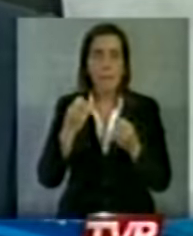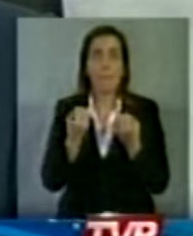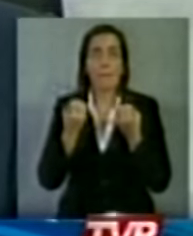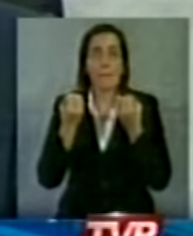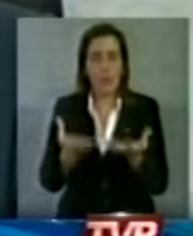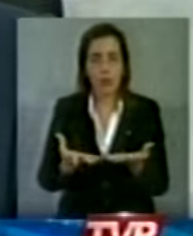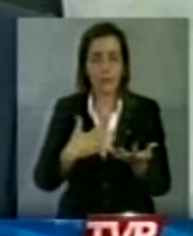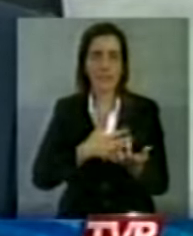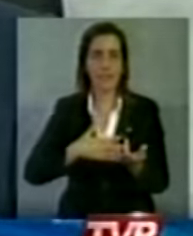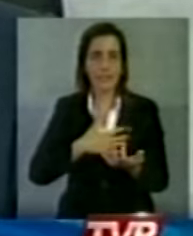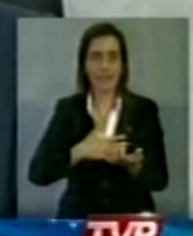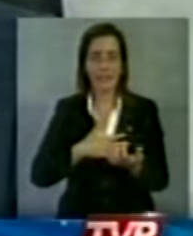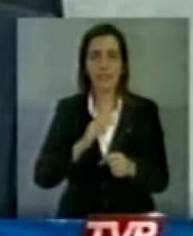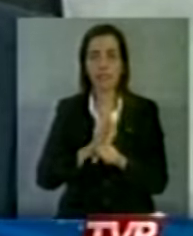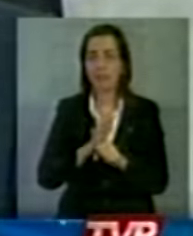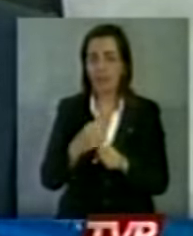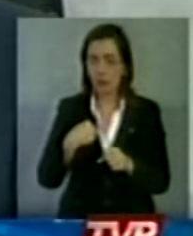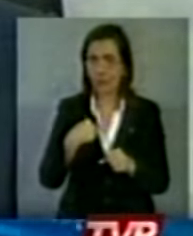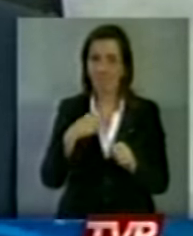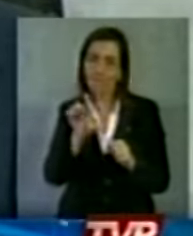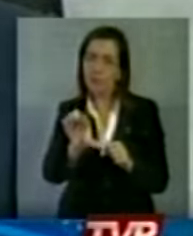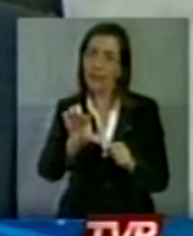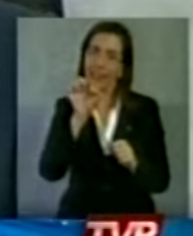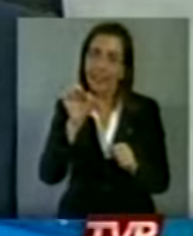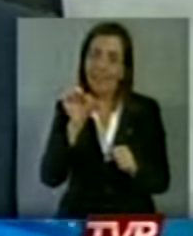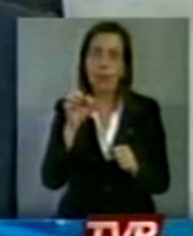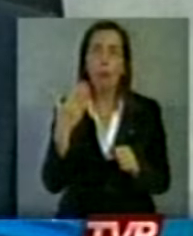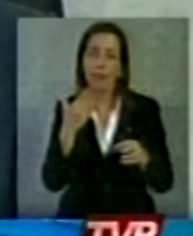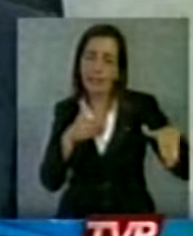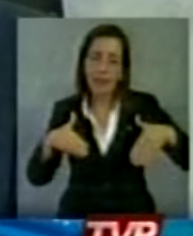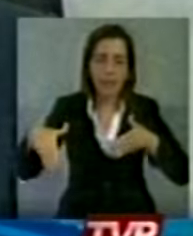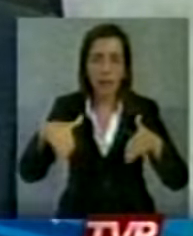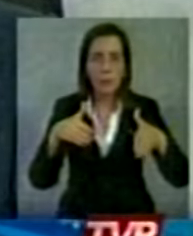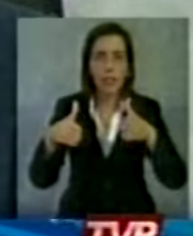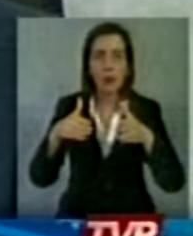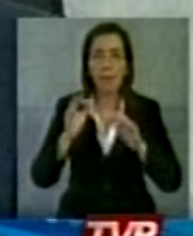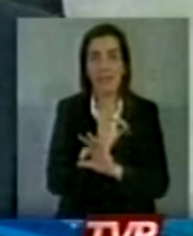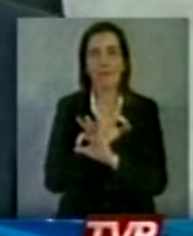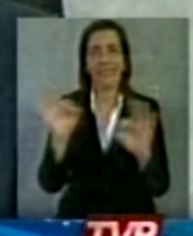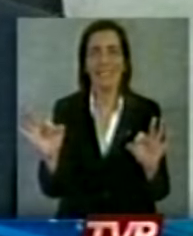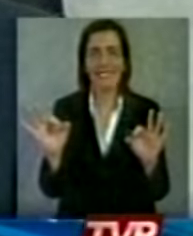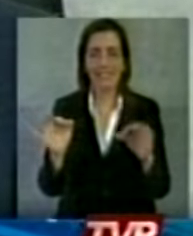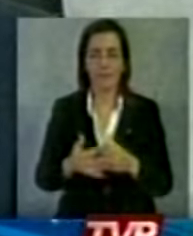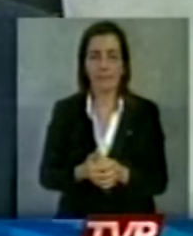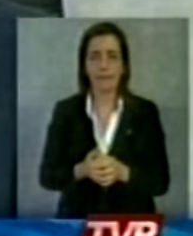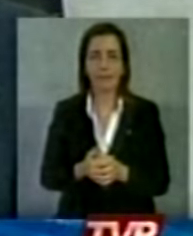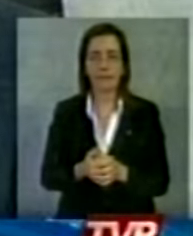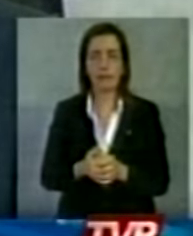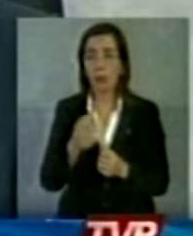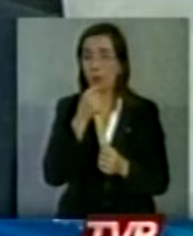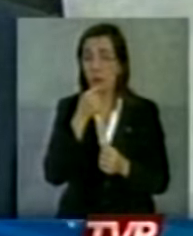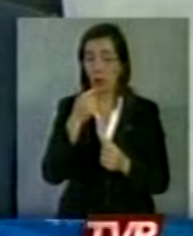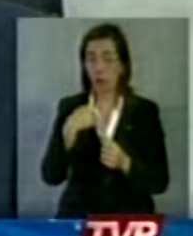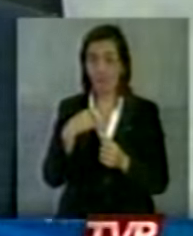sus realizaciones, esto es, elegir el camino de su propia felicidad. Quien no puede elegir